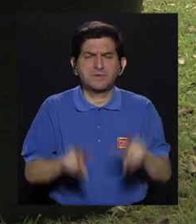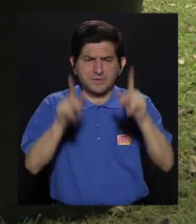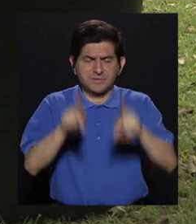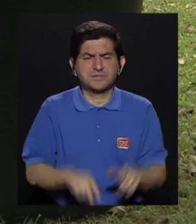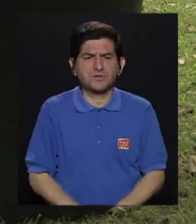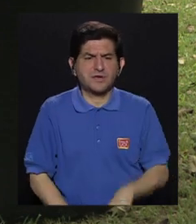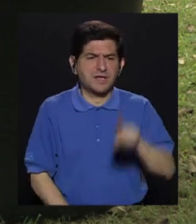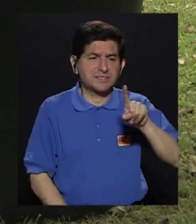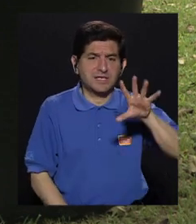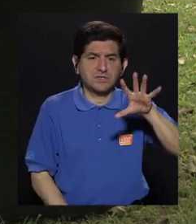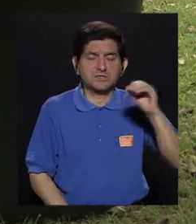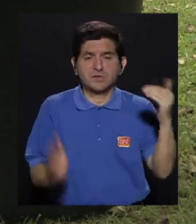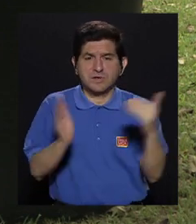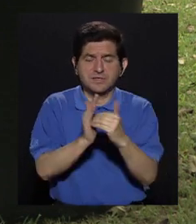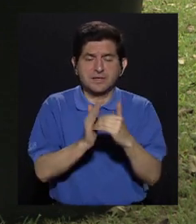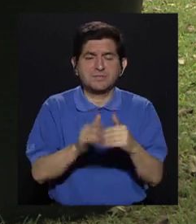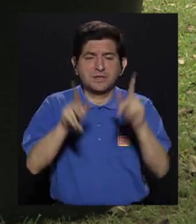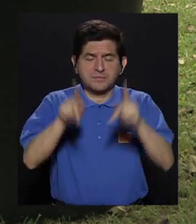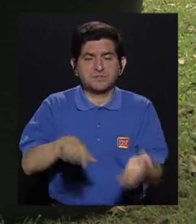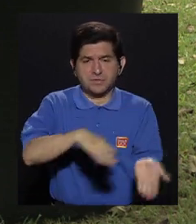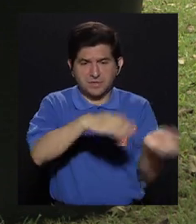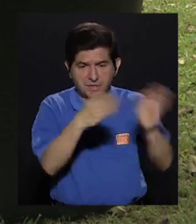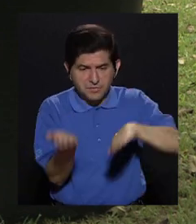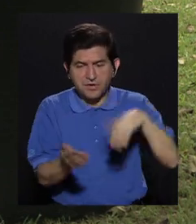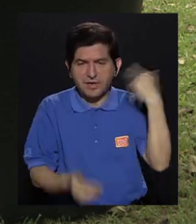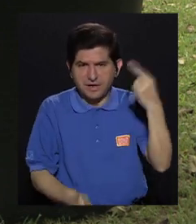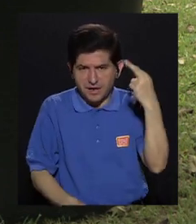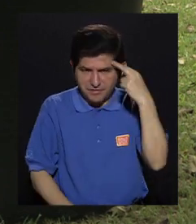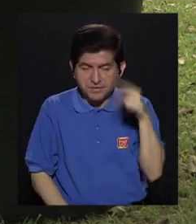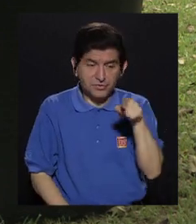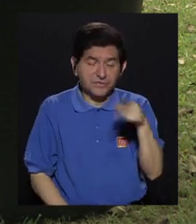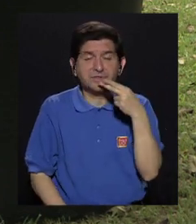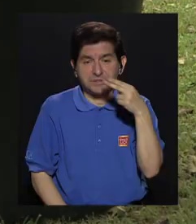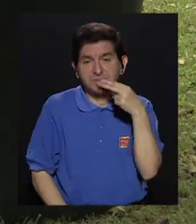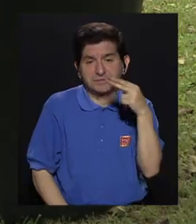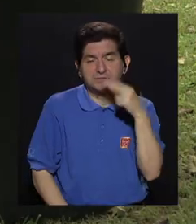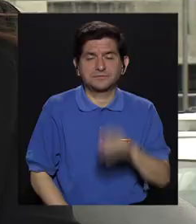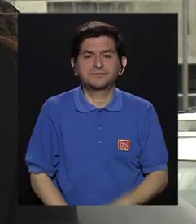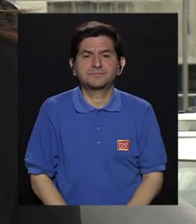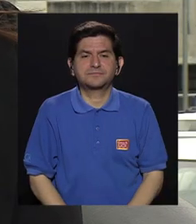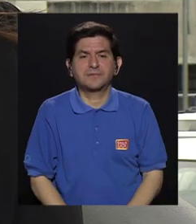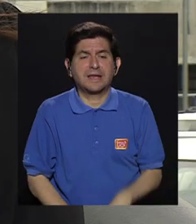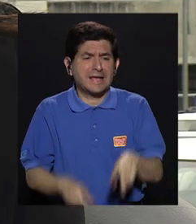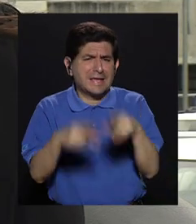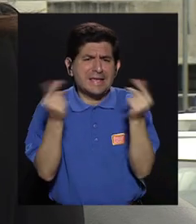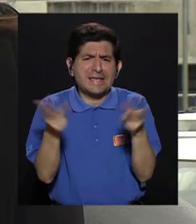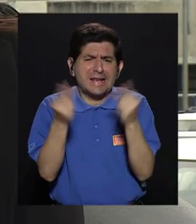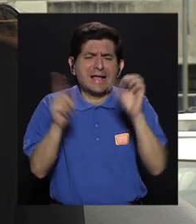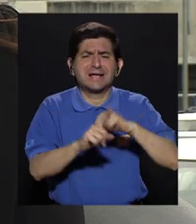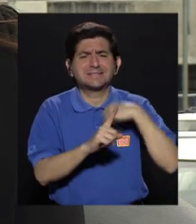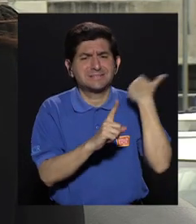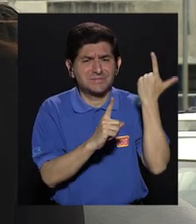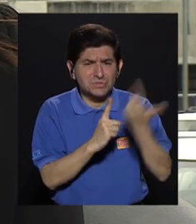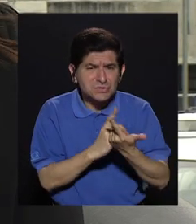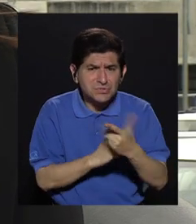fumadores, 150 mil van a morir a consecuencia del tabaco. Y el costo, ¿verdad? El costo social y